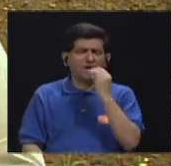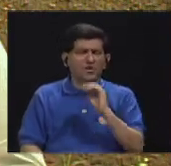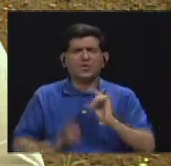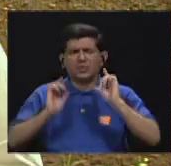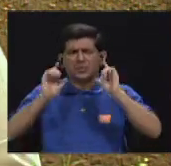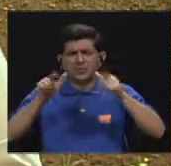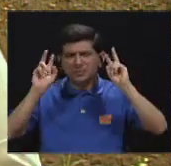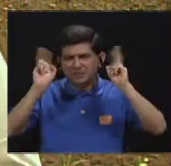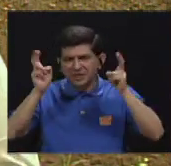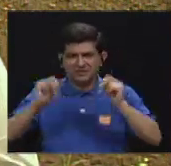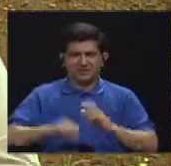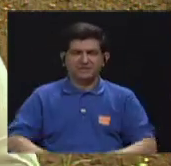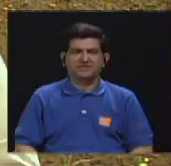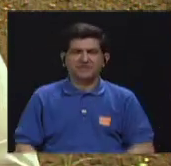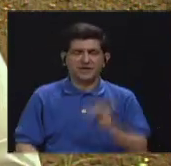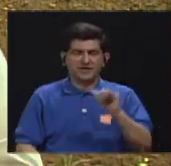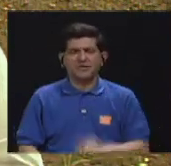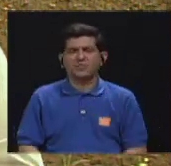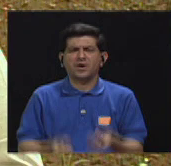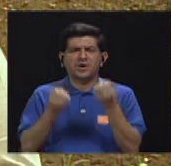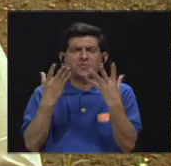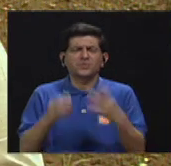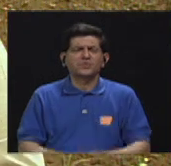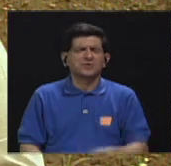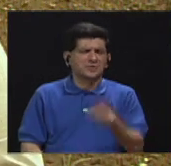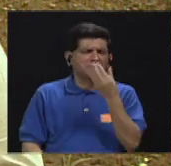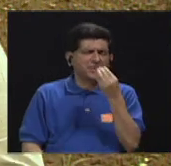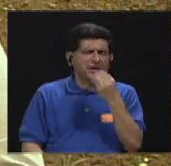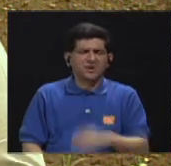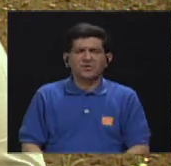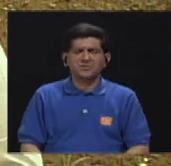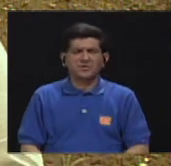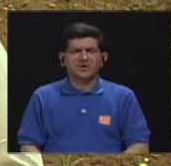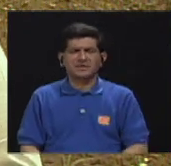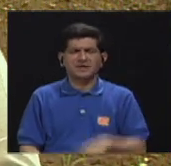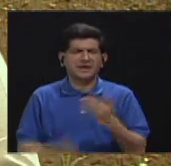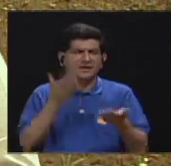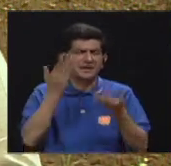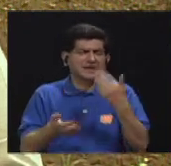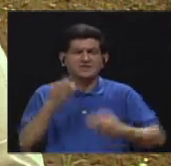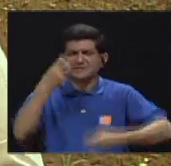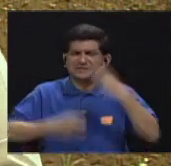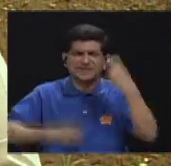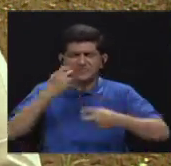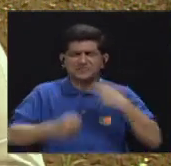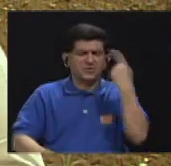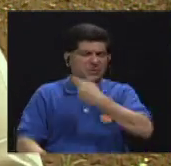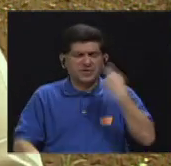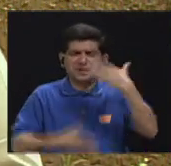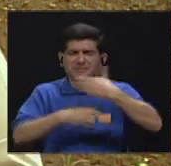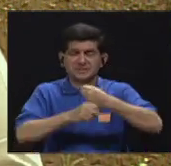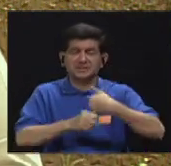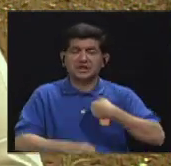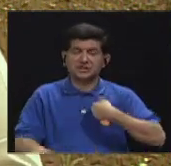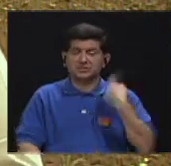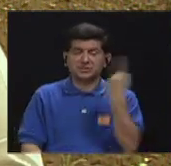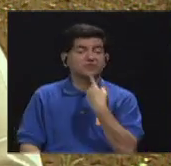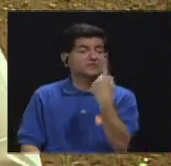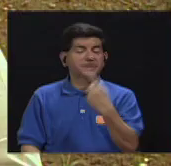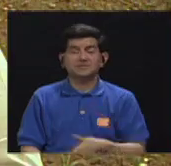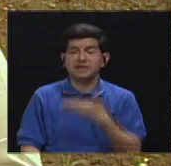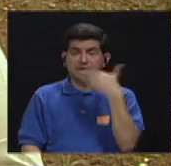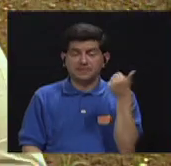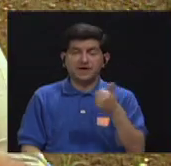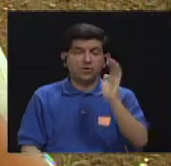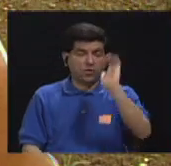chatarra, carbohidratos, que todo eso lo que nos hace es un poco más la problemática a nivel oral. Yo siempre he dicho que es